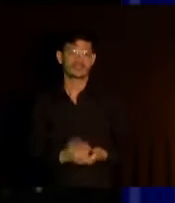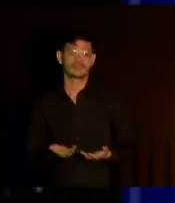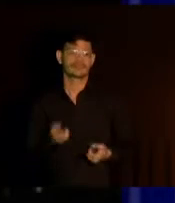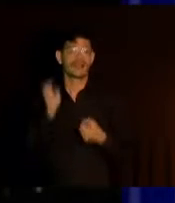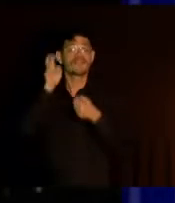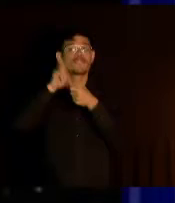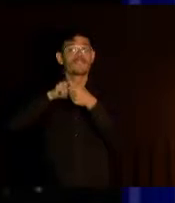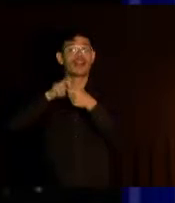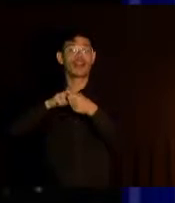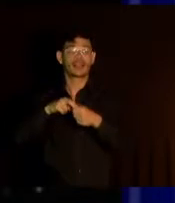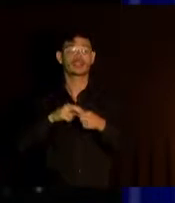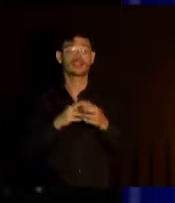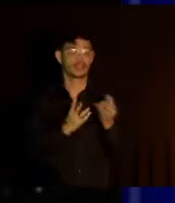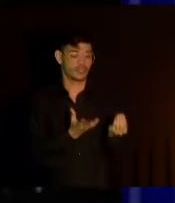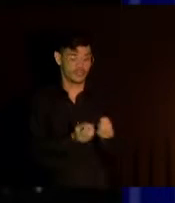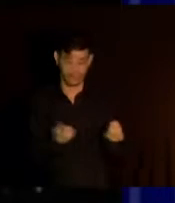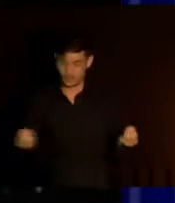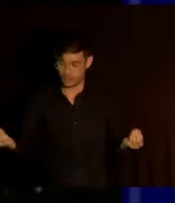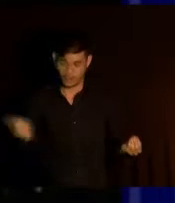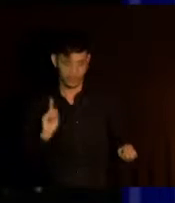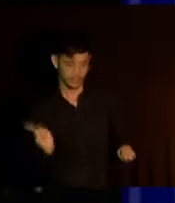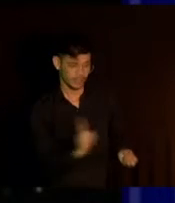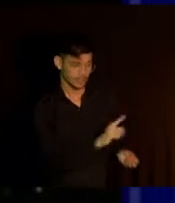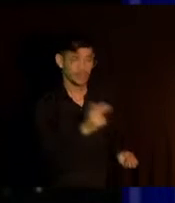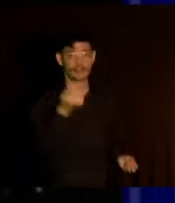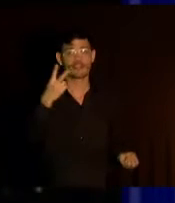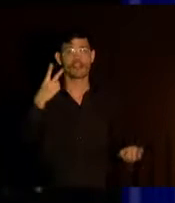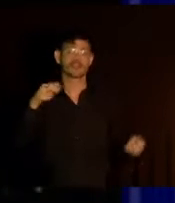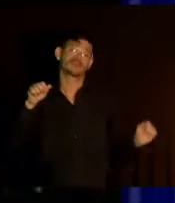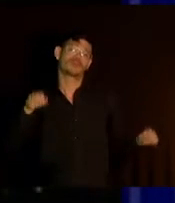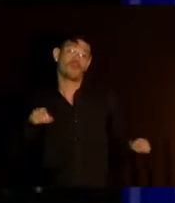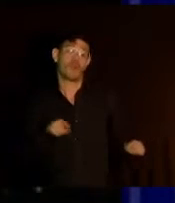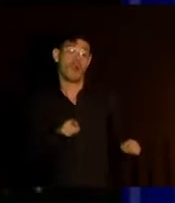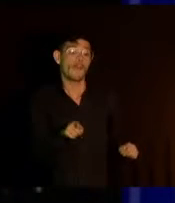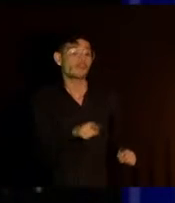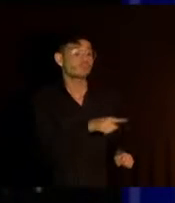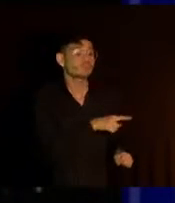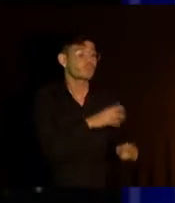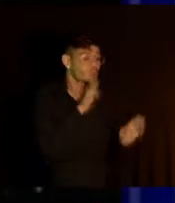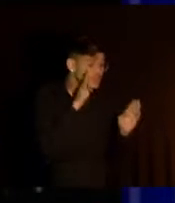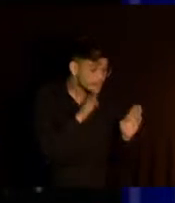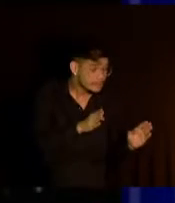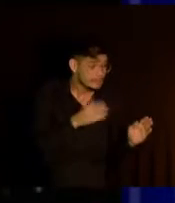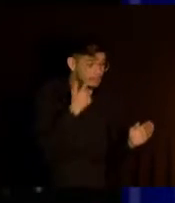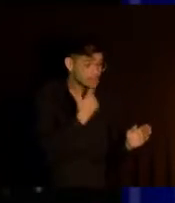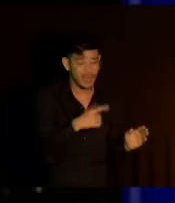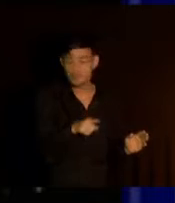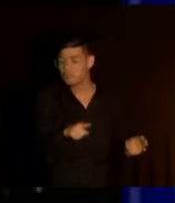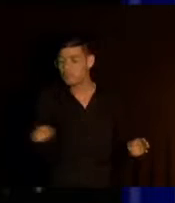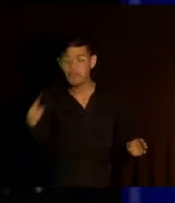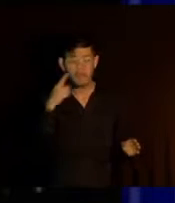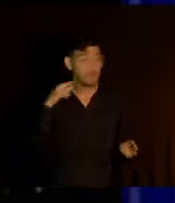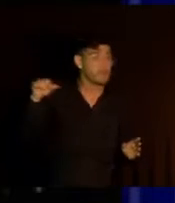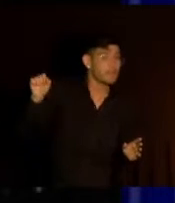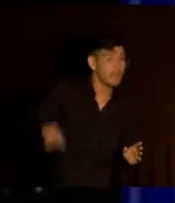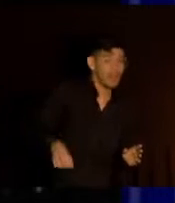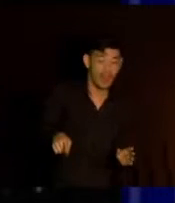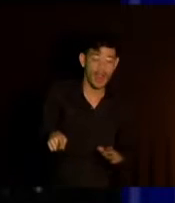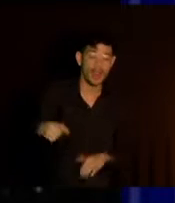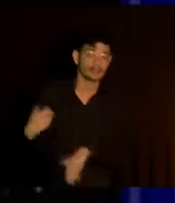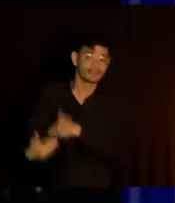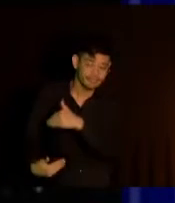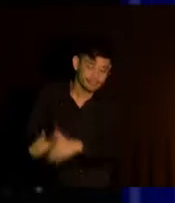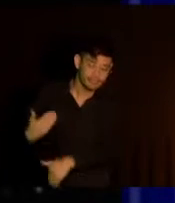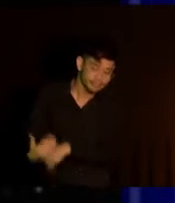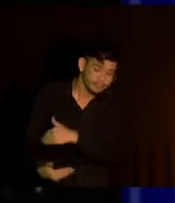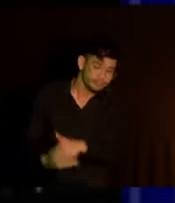tiene 12 hijos y pues le puede poner atención a los más representativos en su momento y a los otros que están creciendo y que van